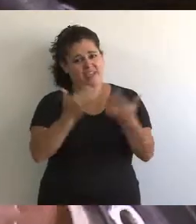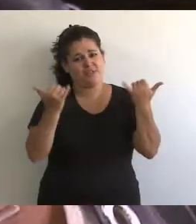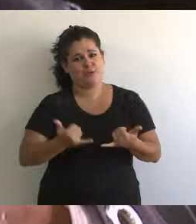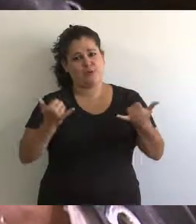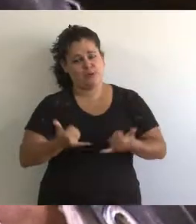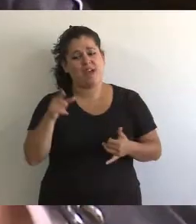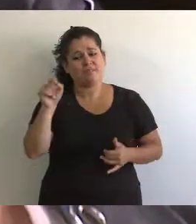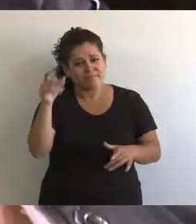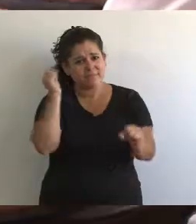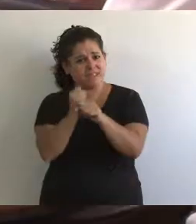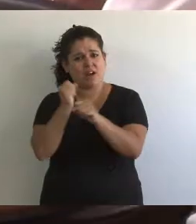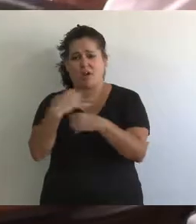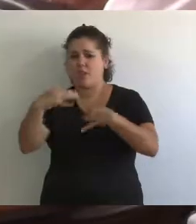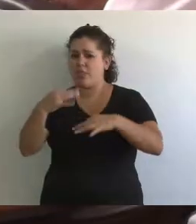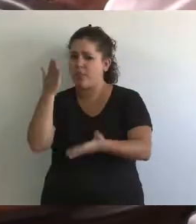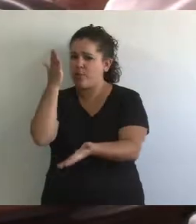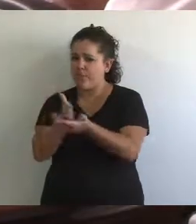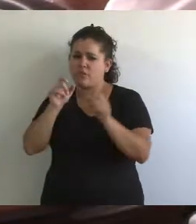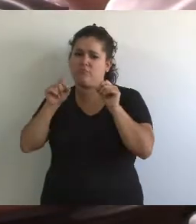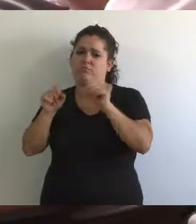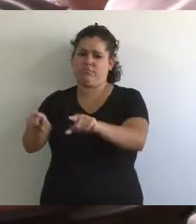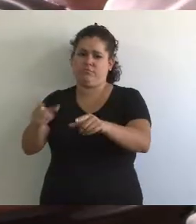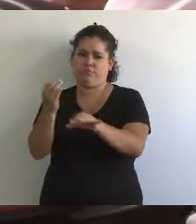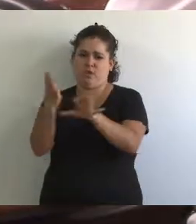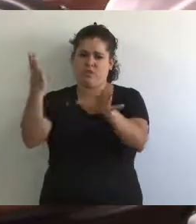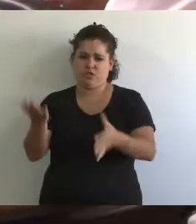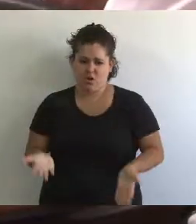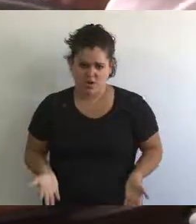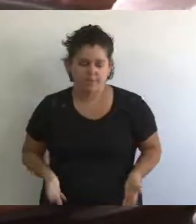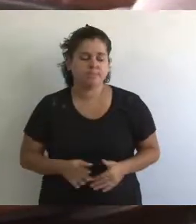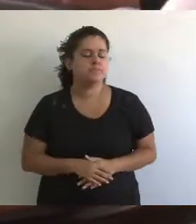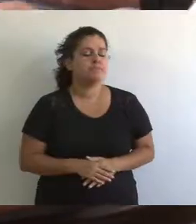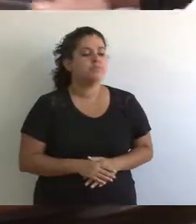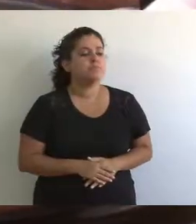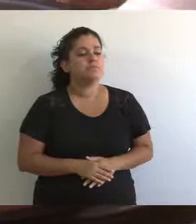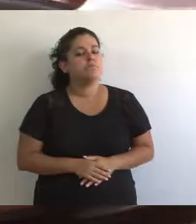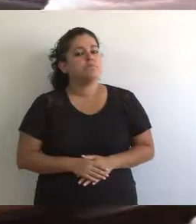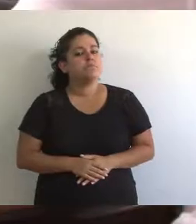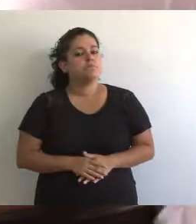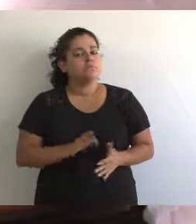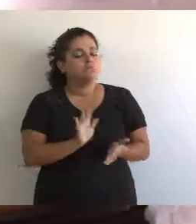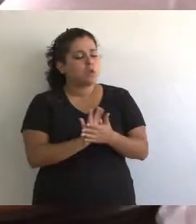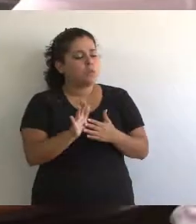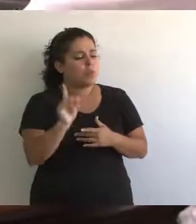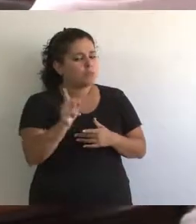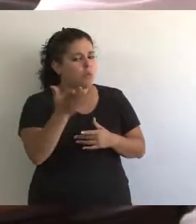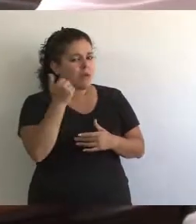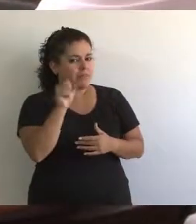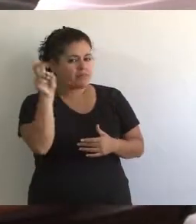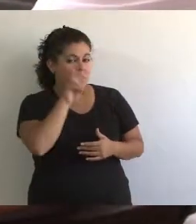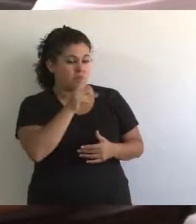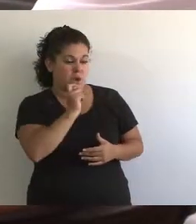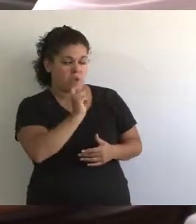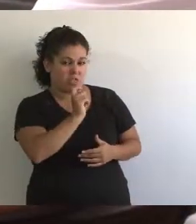derechos, estos trabajadores tienen que tener un espacio privilegiado. Complementando un poquito lo que dice